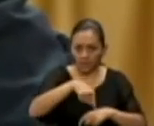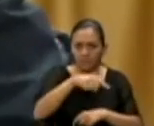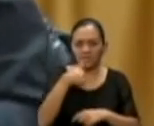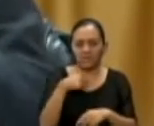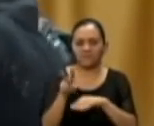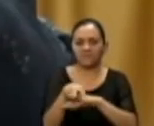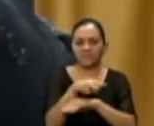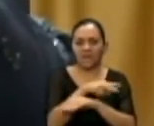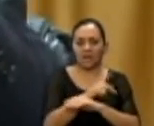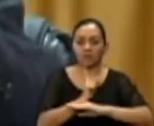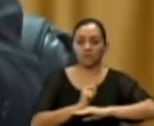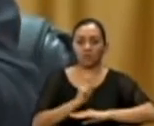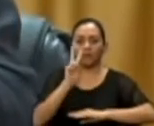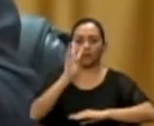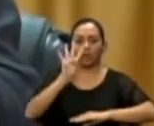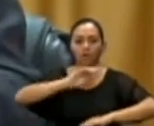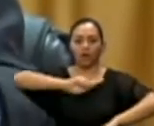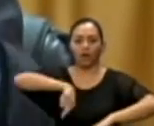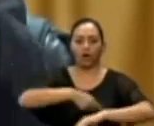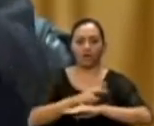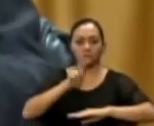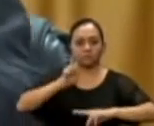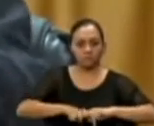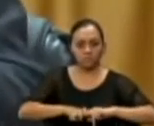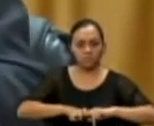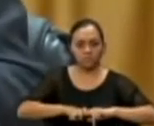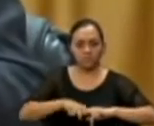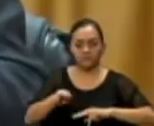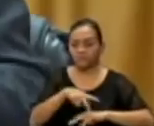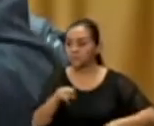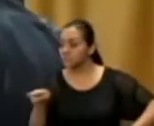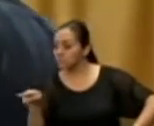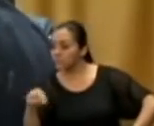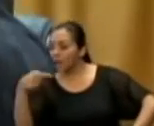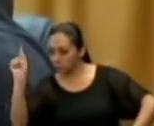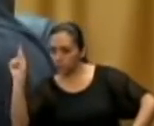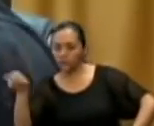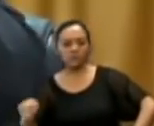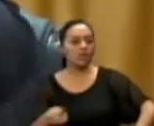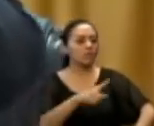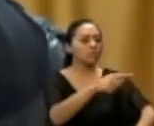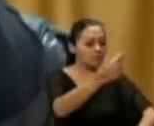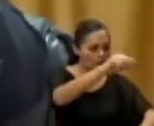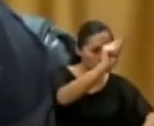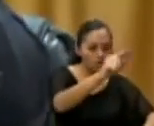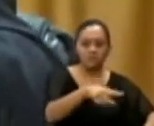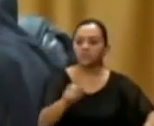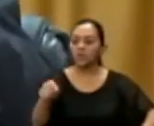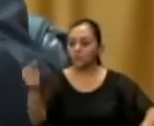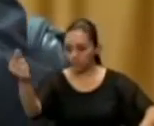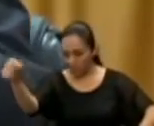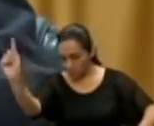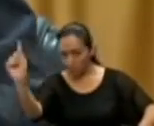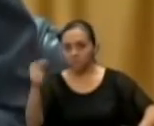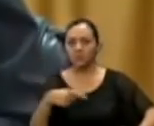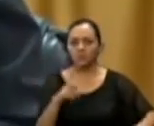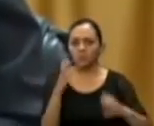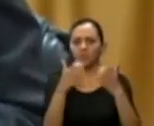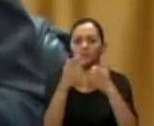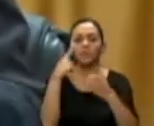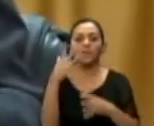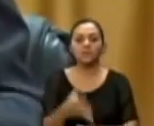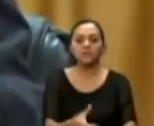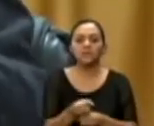con fiscal 24 horas para autorizar de acuerdo a la ley cualquier uso de los equipos ese nine para seguridad nacional